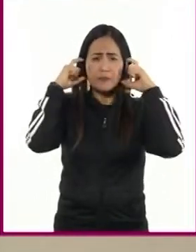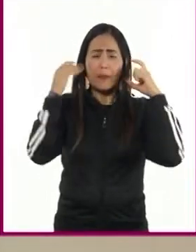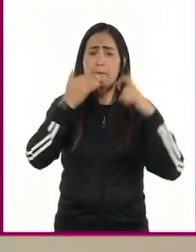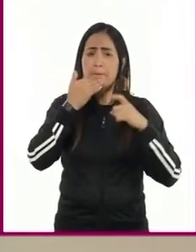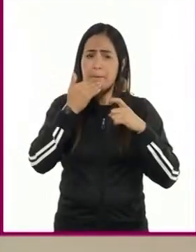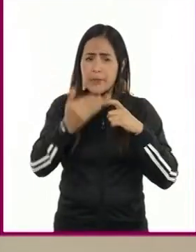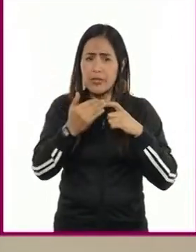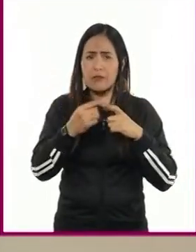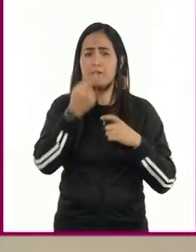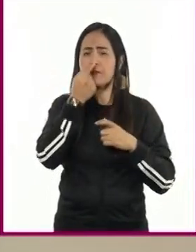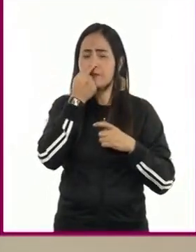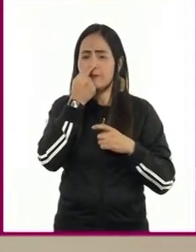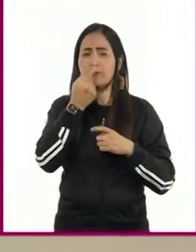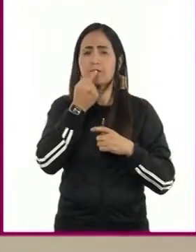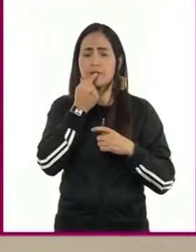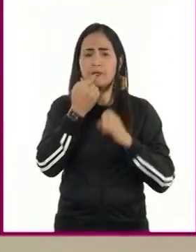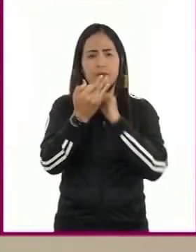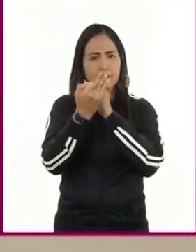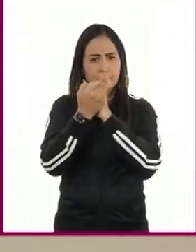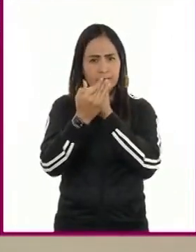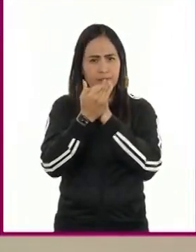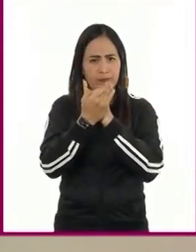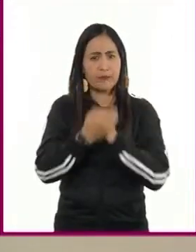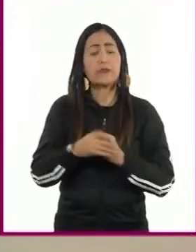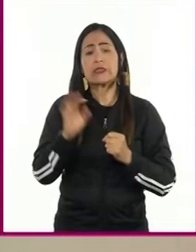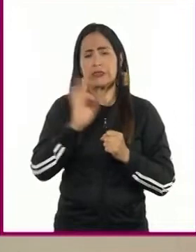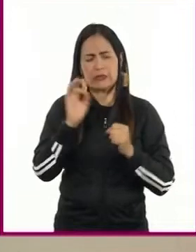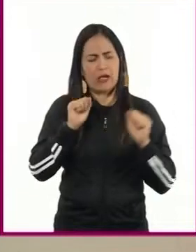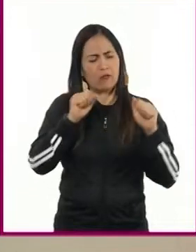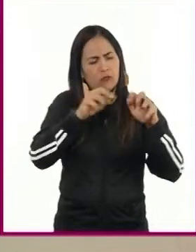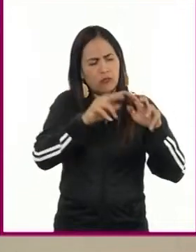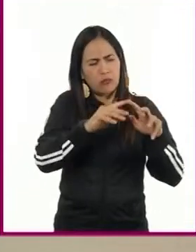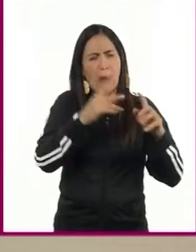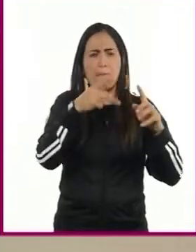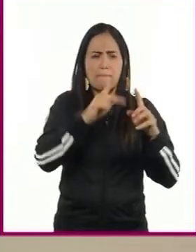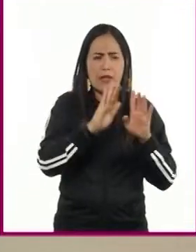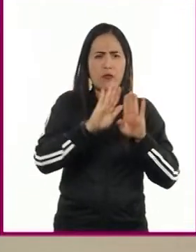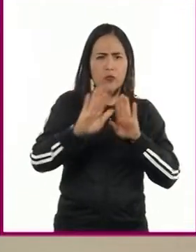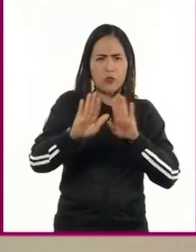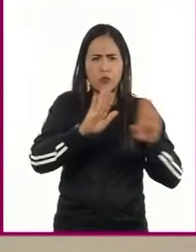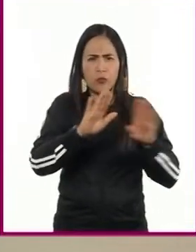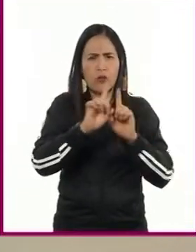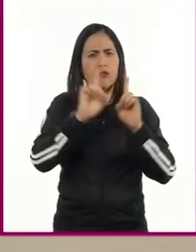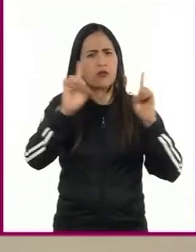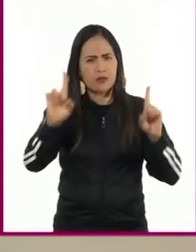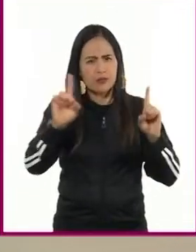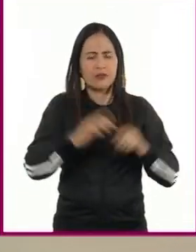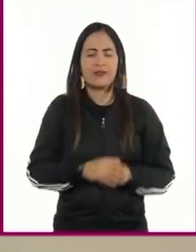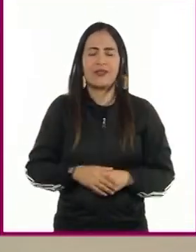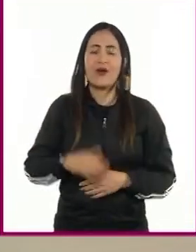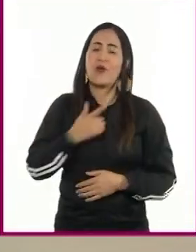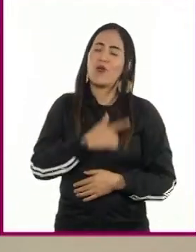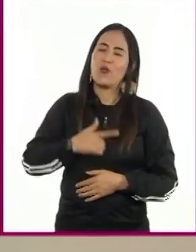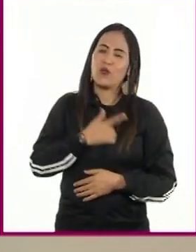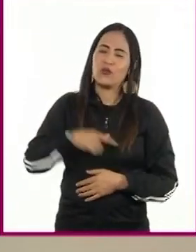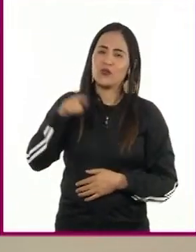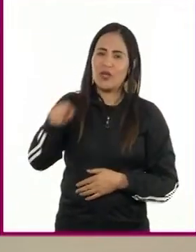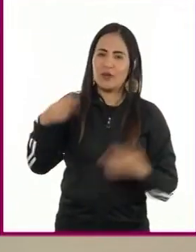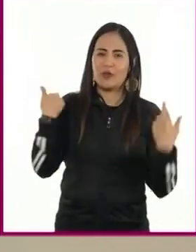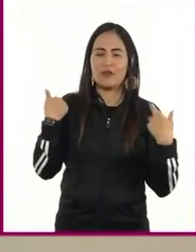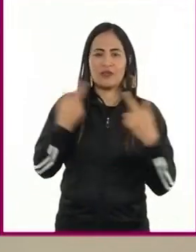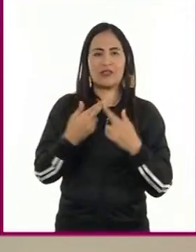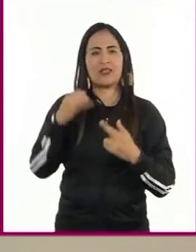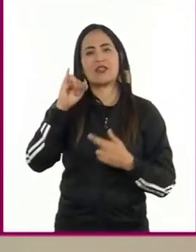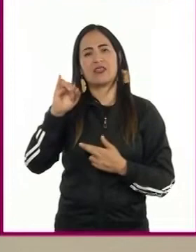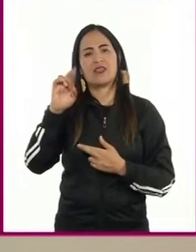de forma que cubra nariz y boca. Y aunque nos reunamos, conservemos la sana distancia. Tengo el gusto de saludar a la profesora Iraí